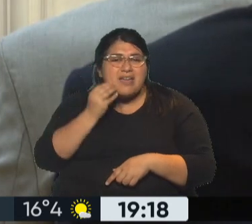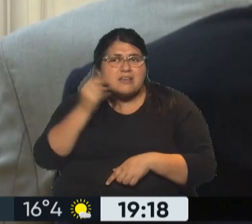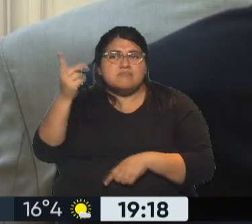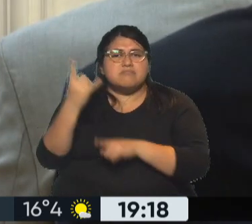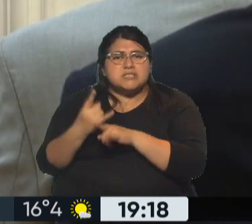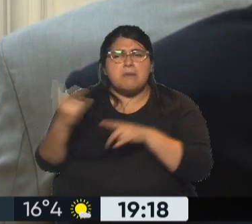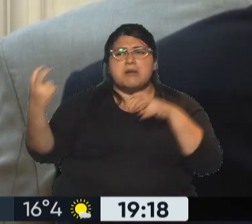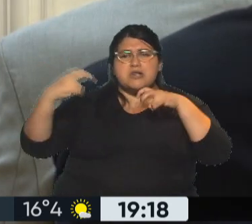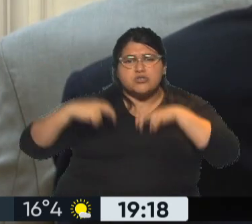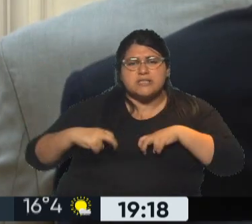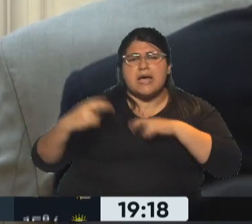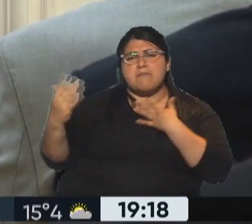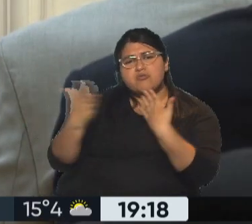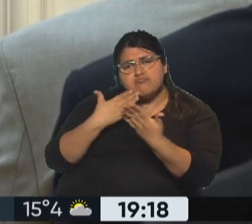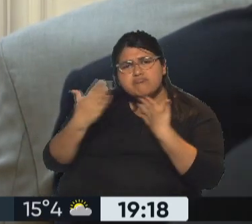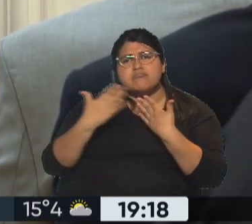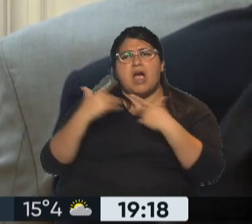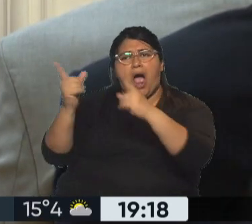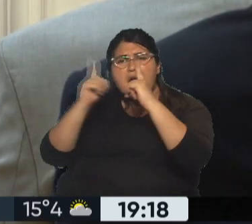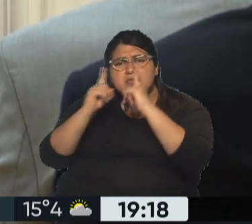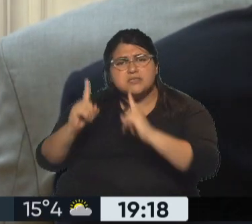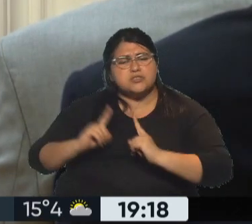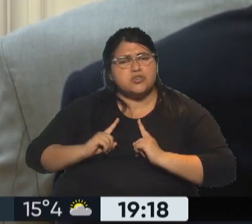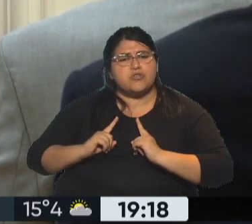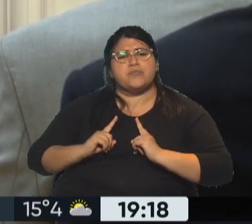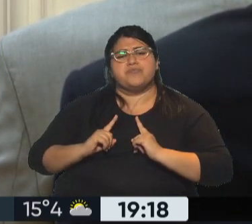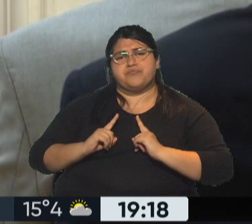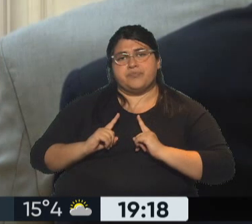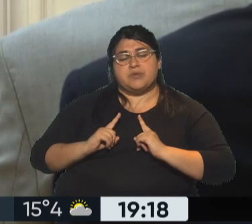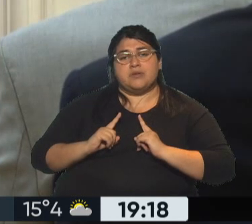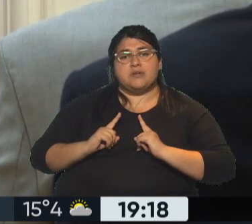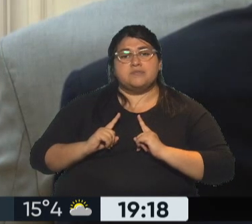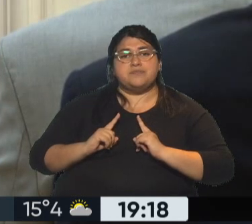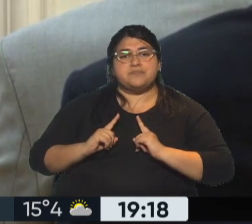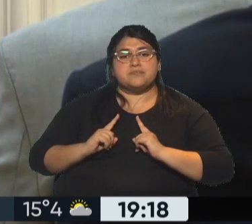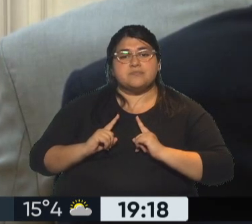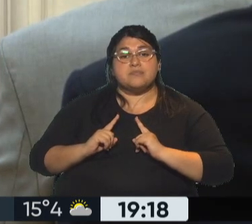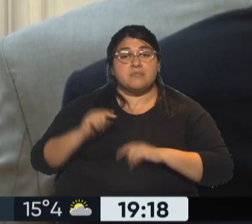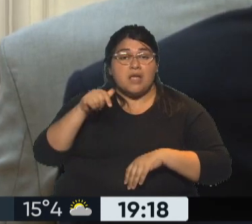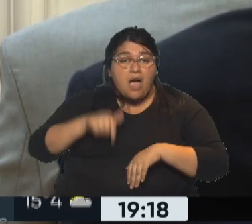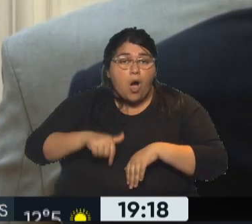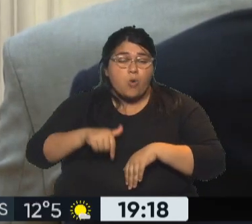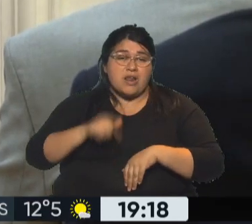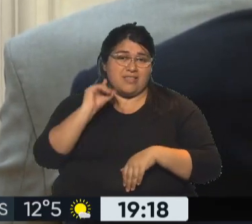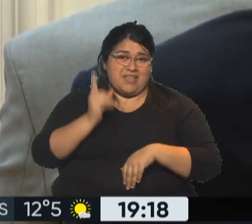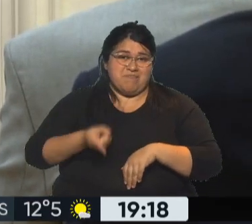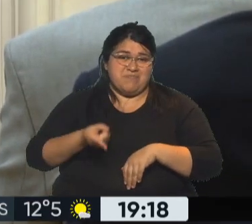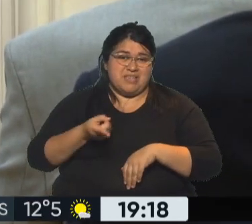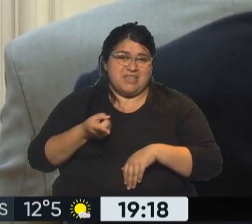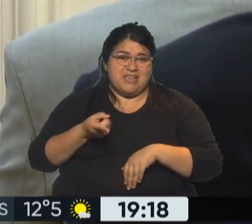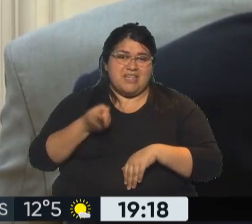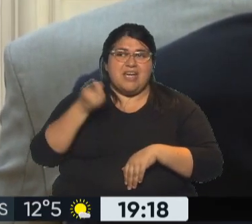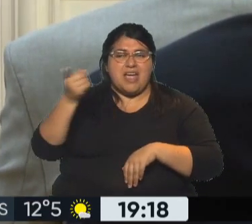ha escuchado, el modo en que ha atendido mis miradas y el modo también, por qué no decirlo, que me